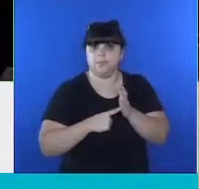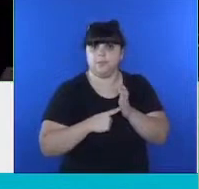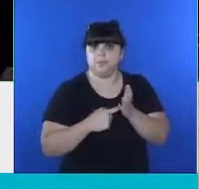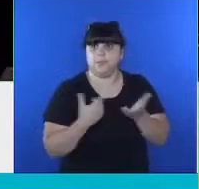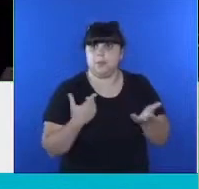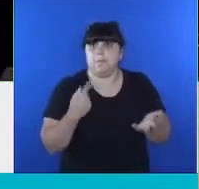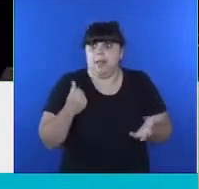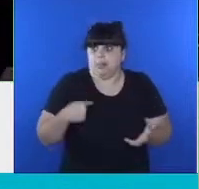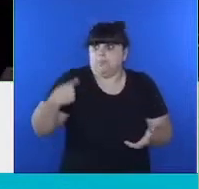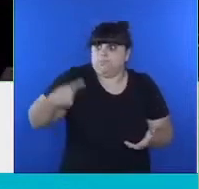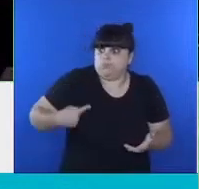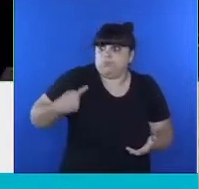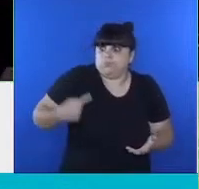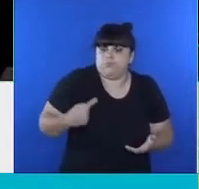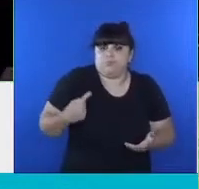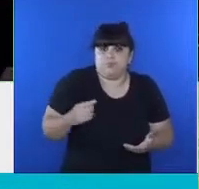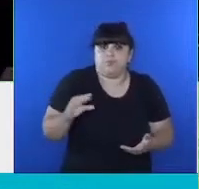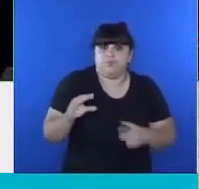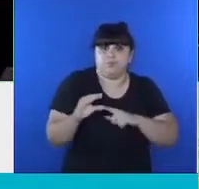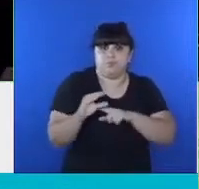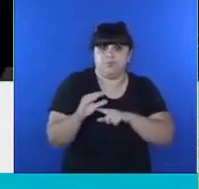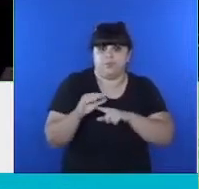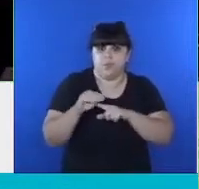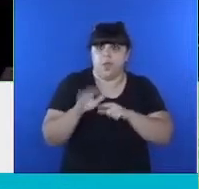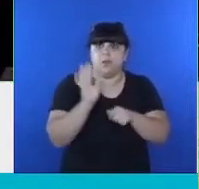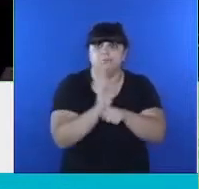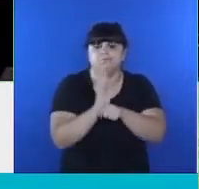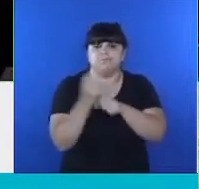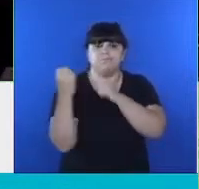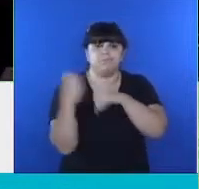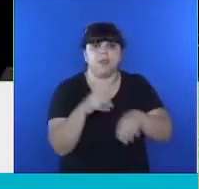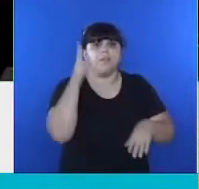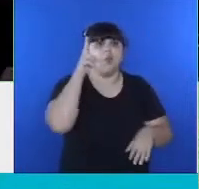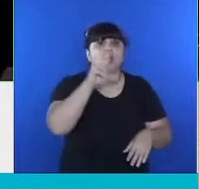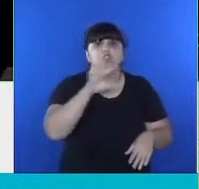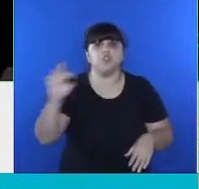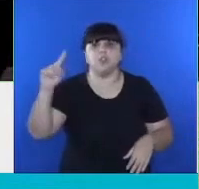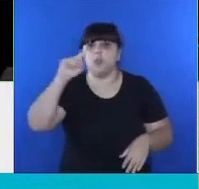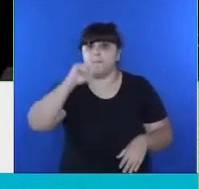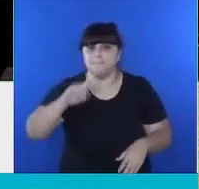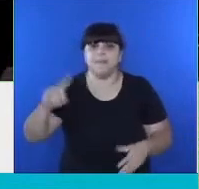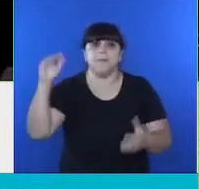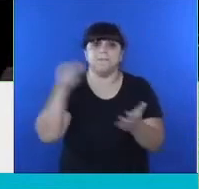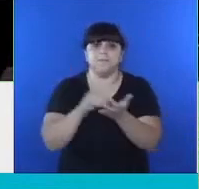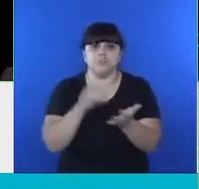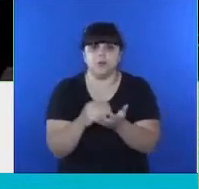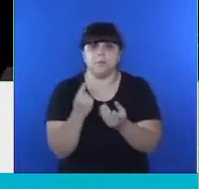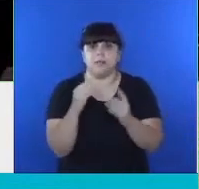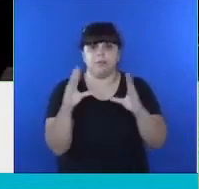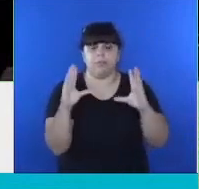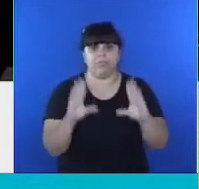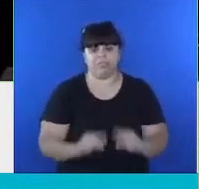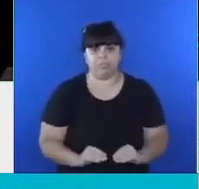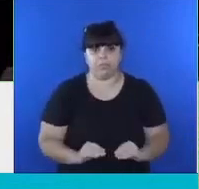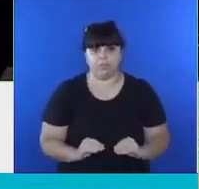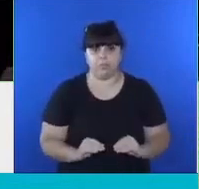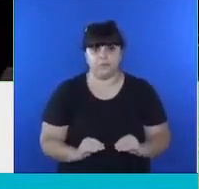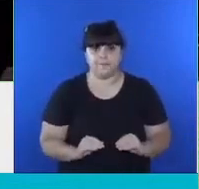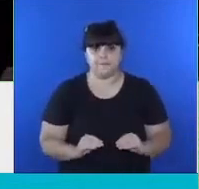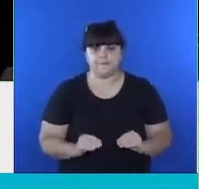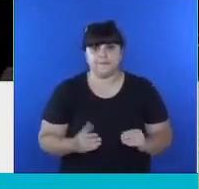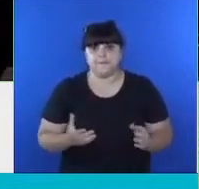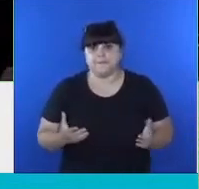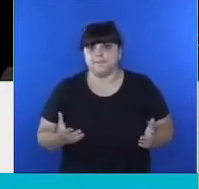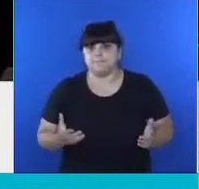montos constantes, está perdiendo 800.000 millones de pesos.